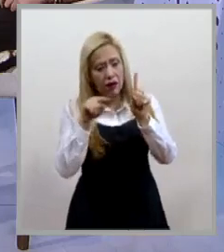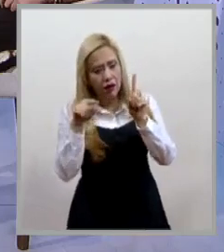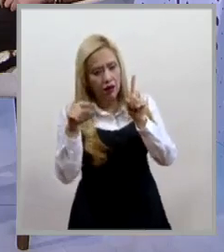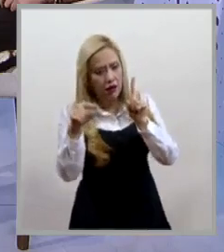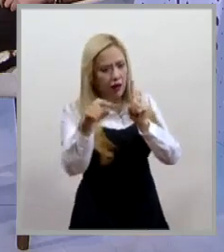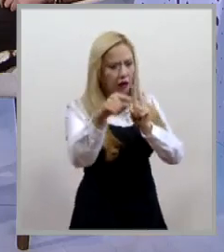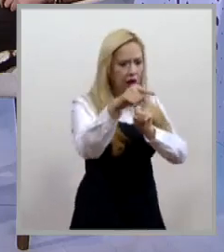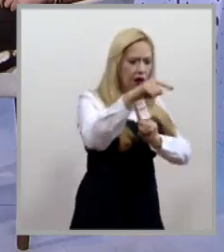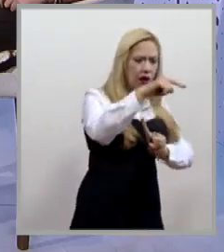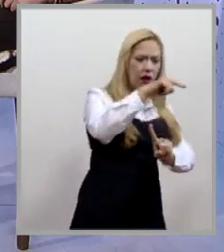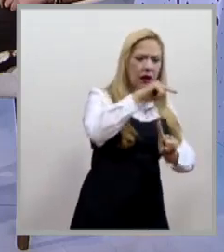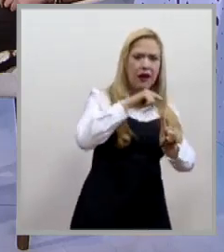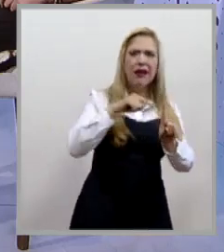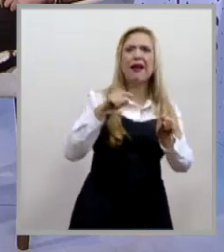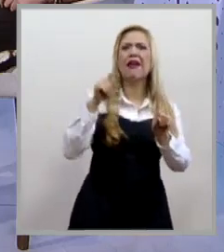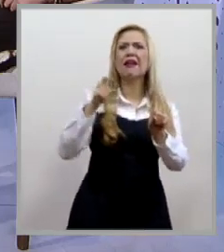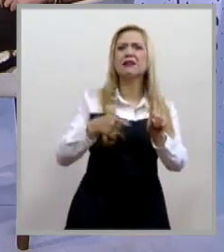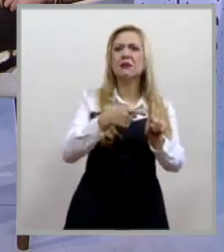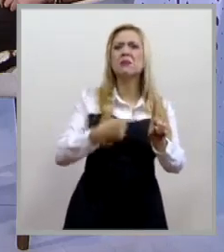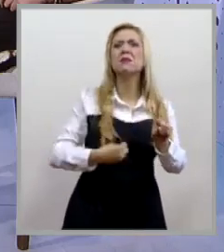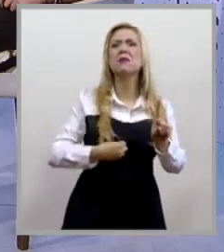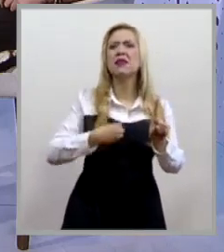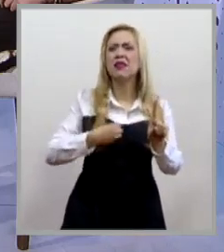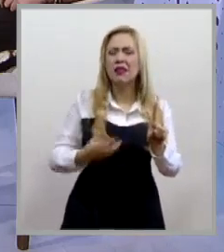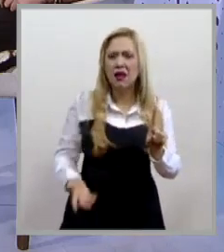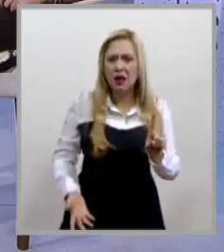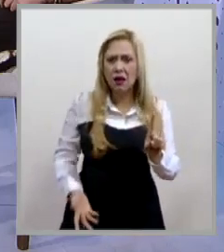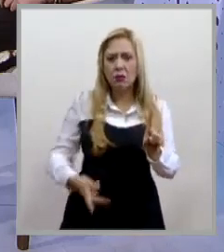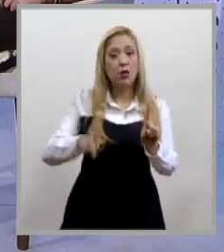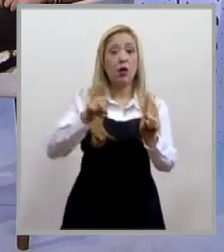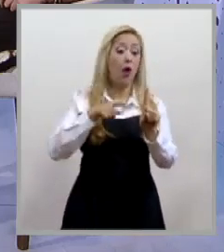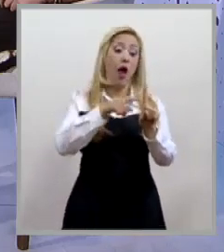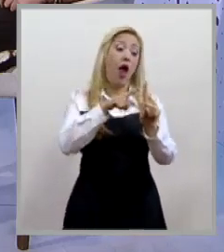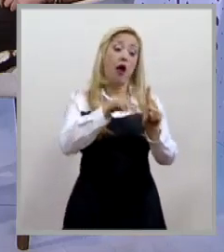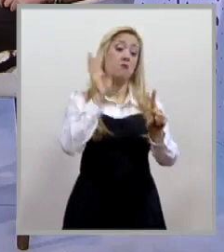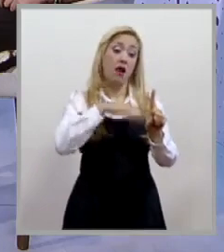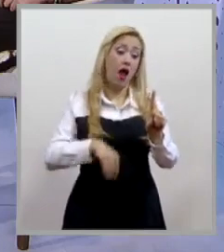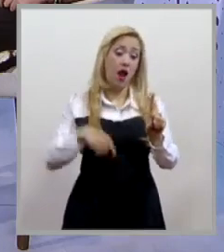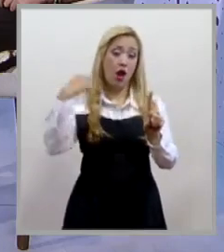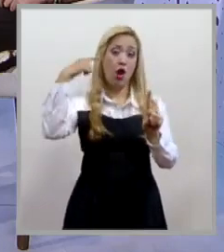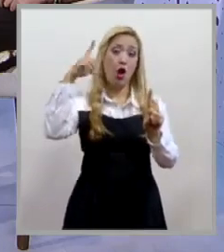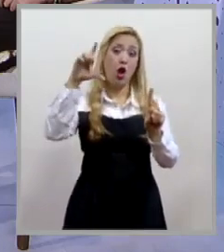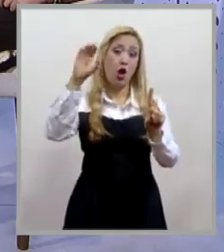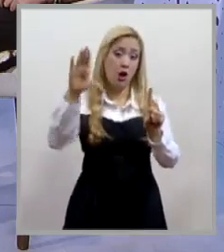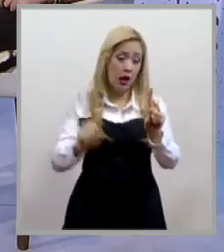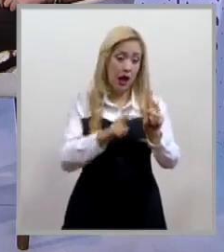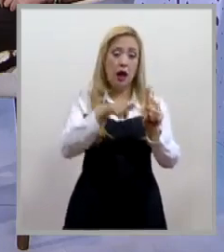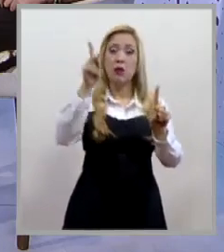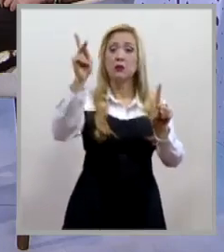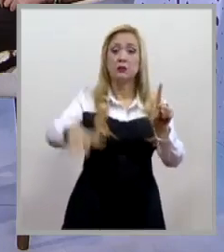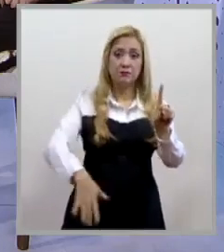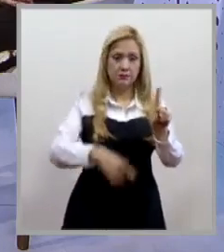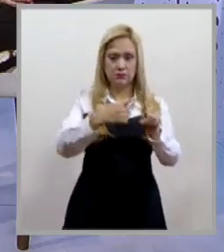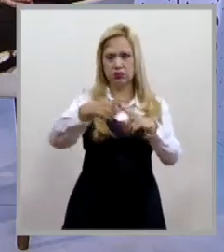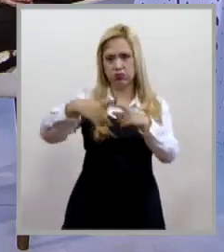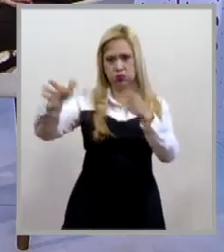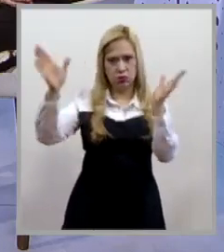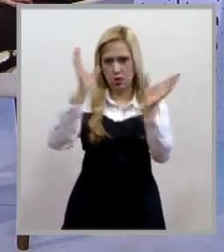esa muerte, pero no a base de esos prejuicios y Claro. de esos estereotipos. Ujú. Vamos a